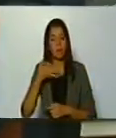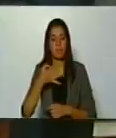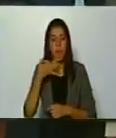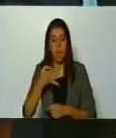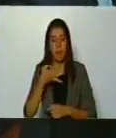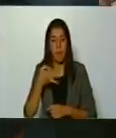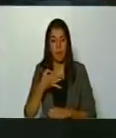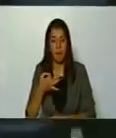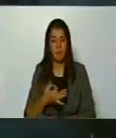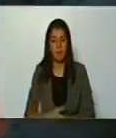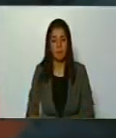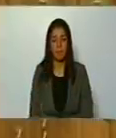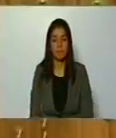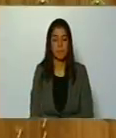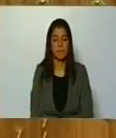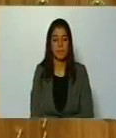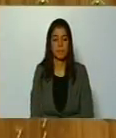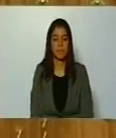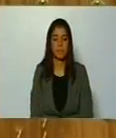oradores.